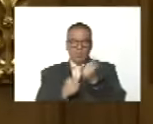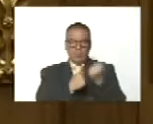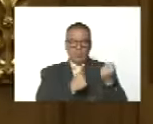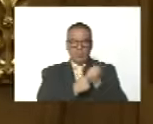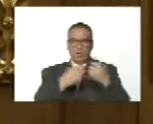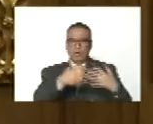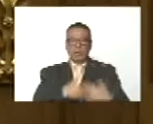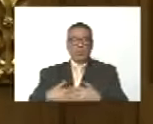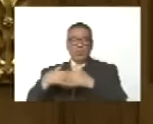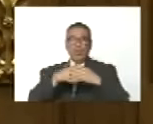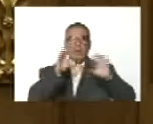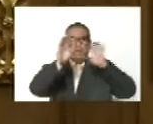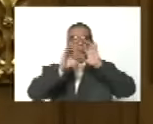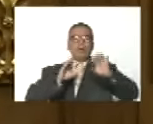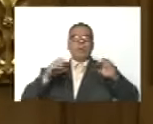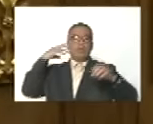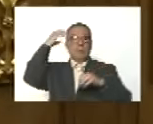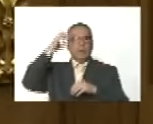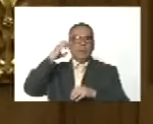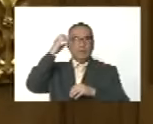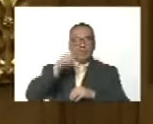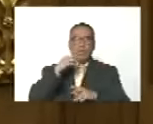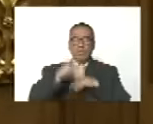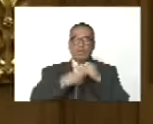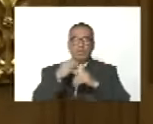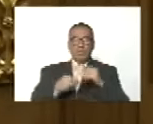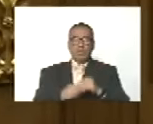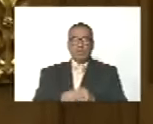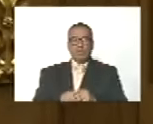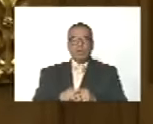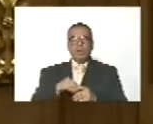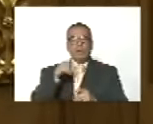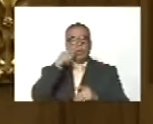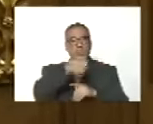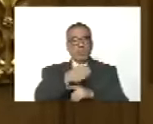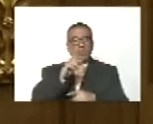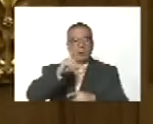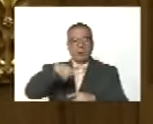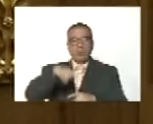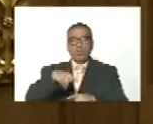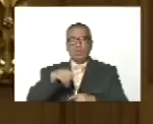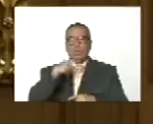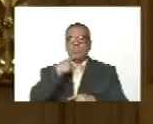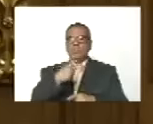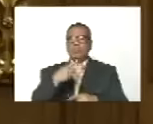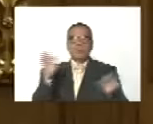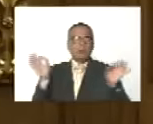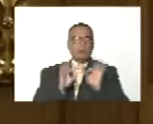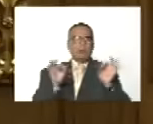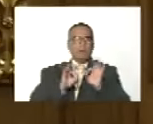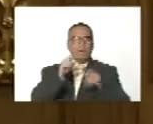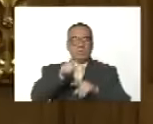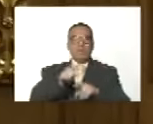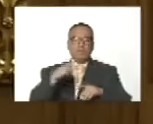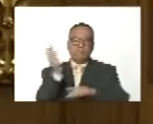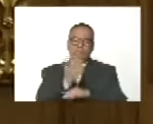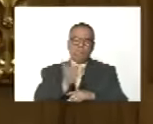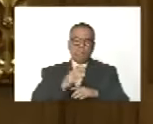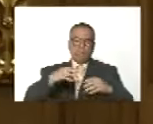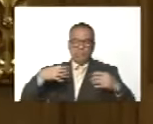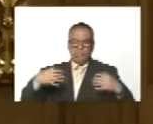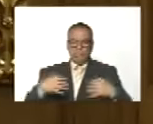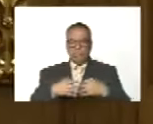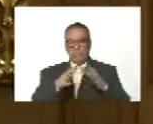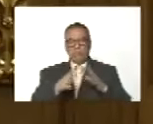de Estados Unidos y las naciones europeas hacia el pueblo palestino, no hay una opinión, es un genocidio, es una